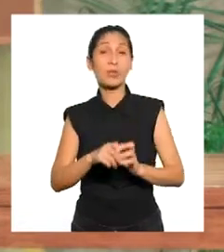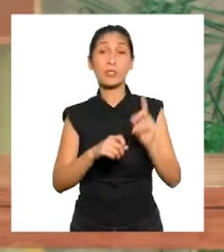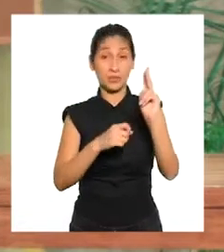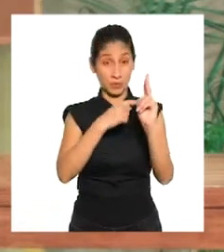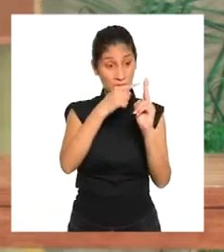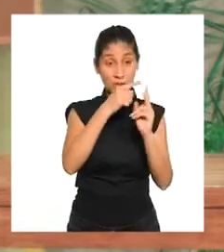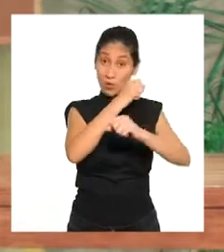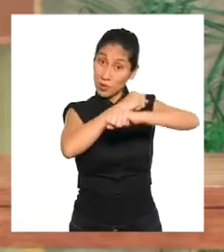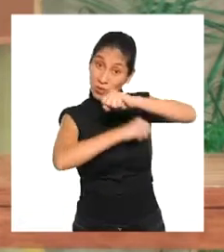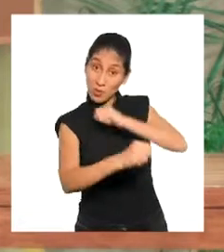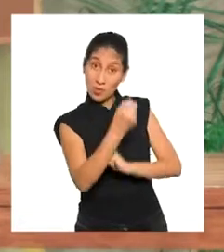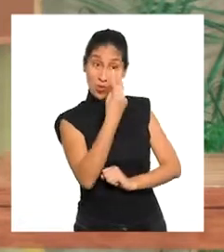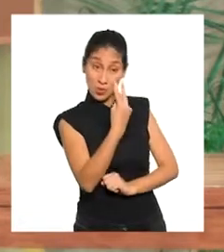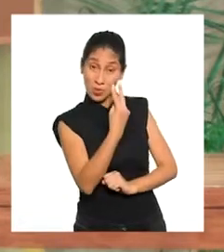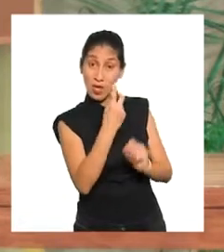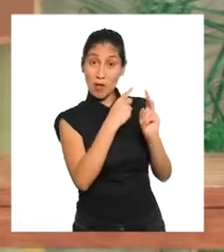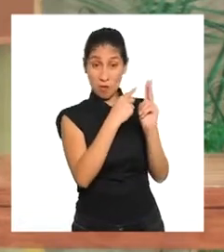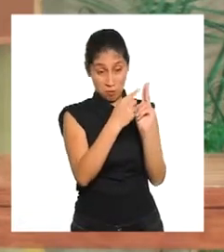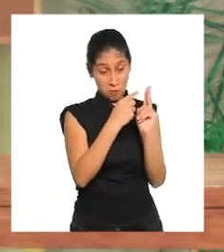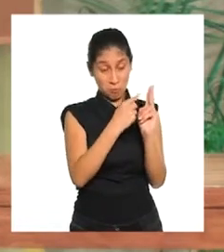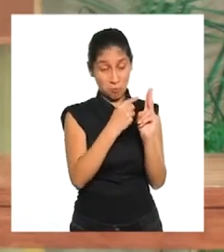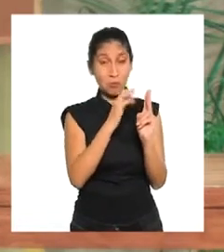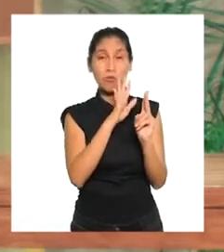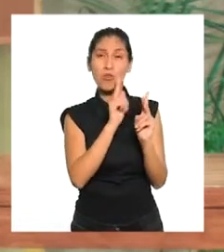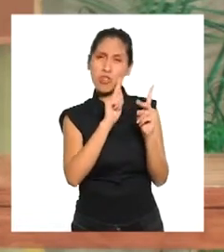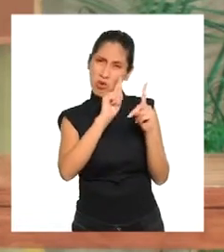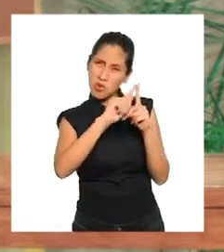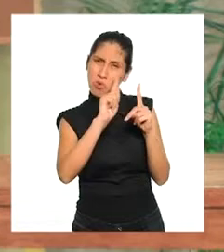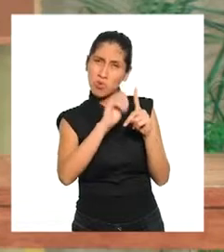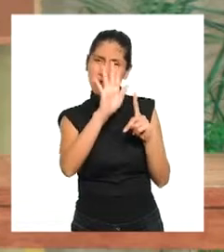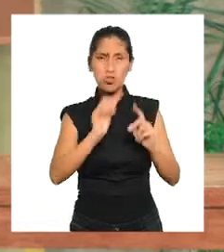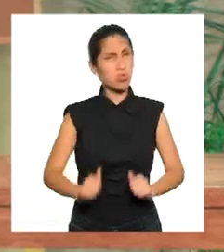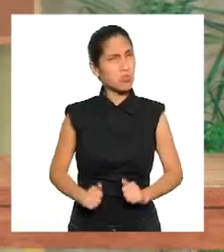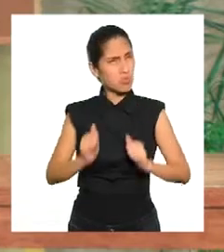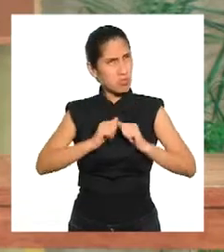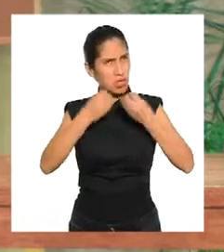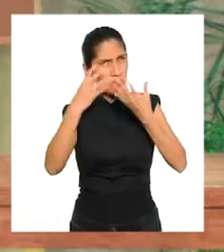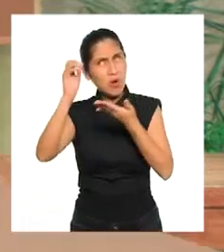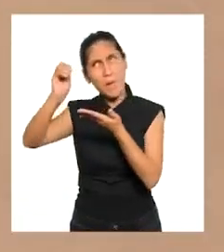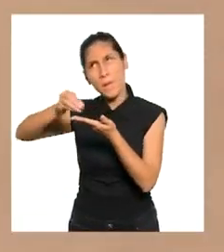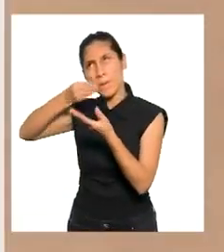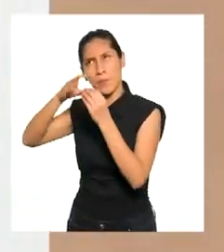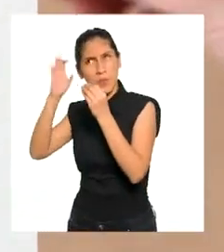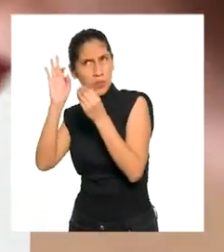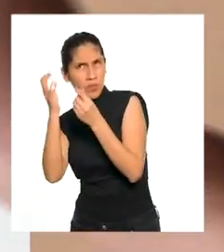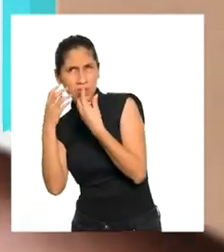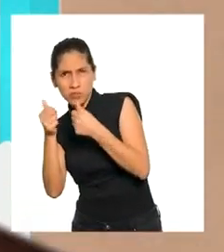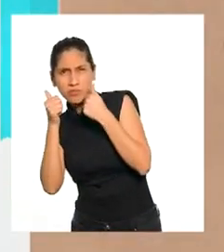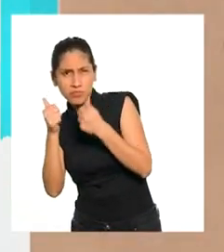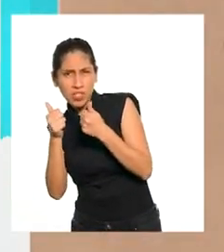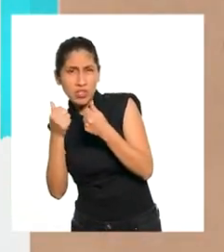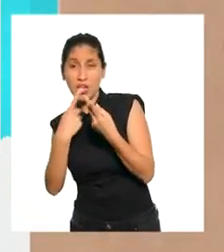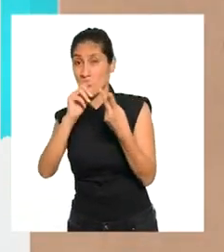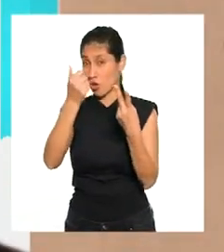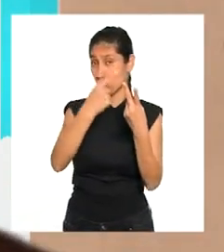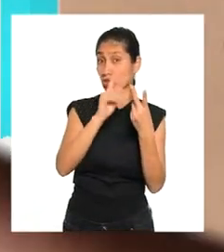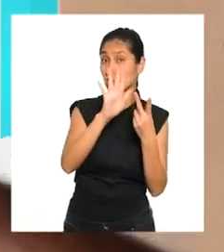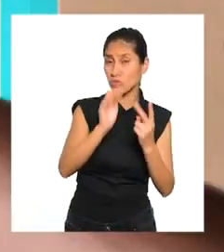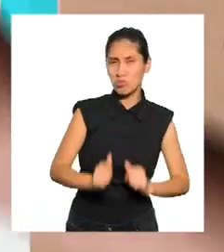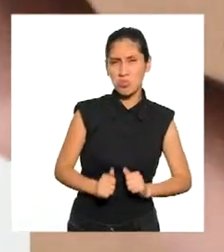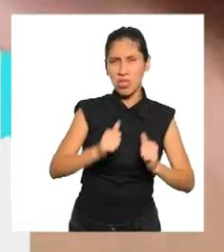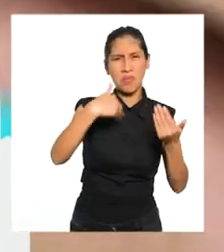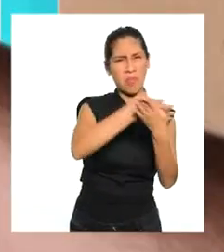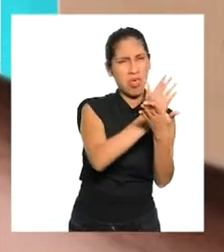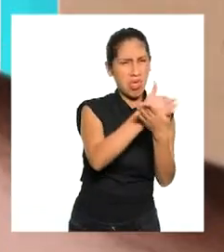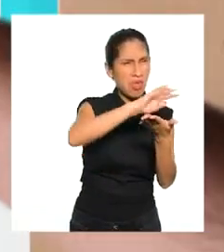gemelos tiene un estilo de vida más saludable que el otro, cada uno tendrá un epigenoma distinto. En la imagen vimos que los